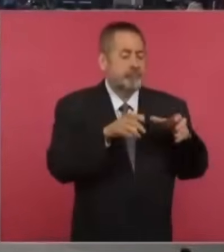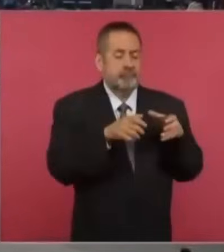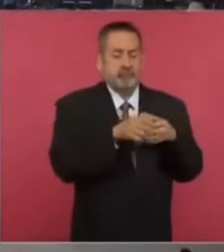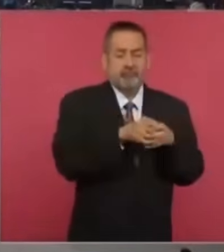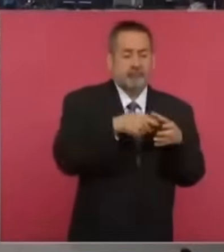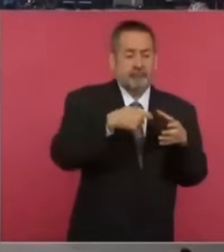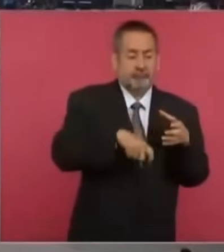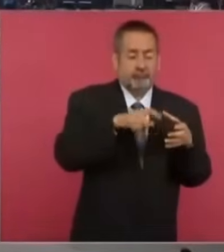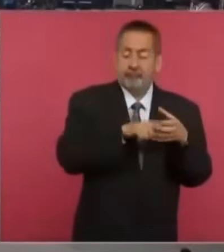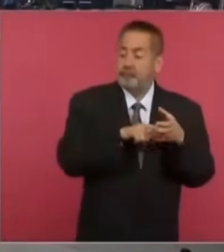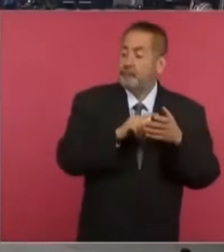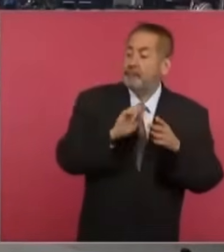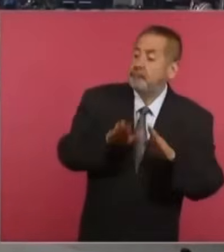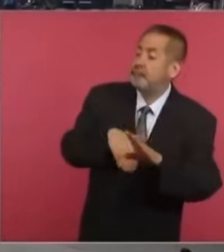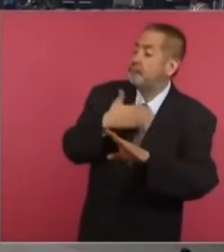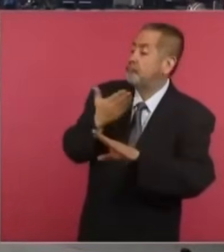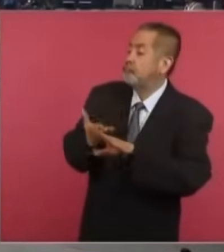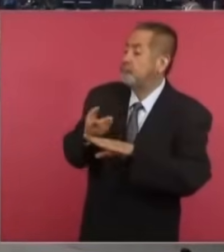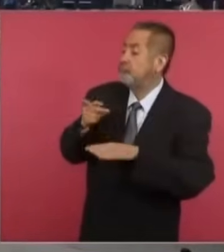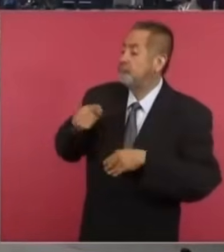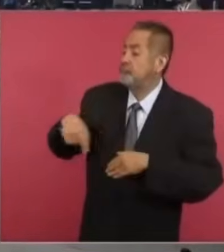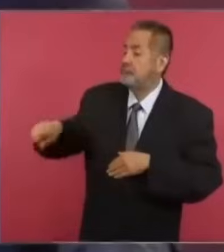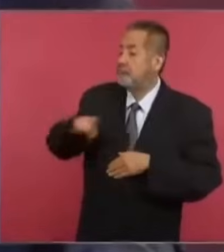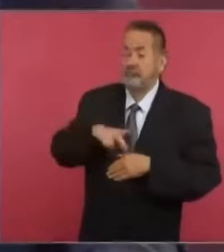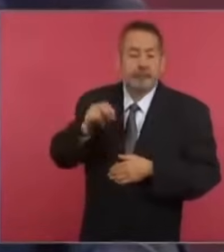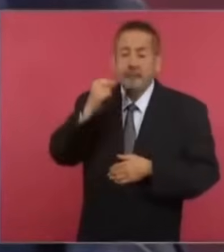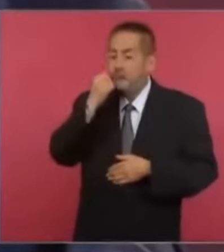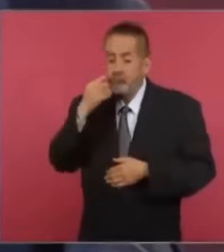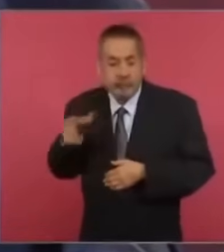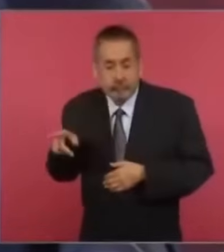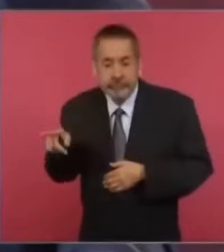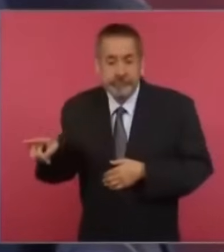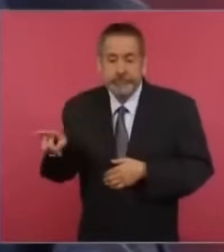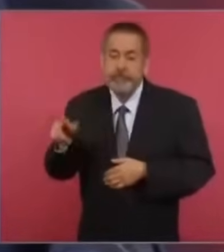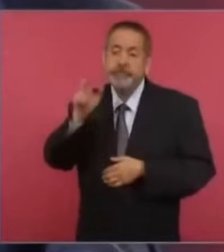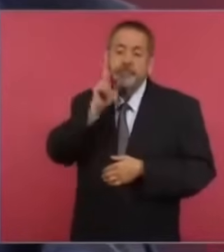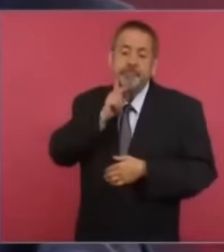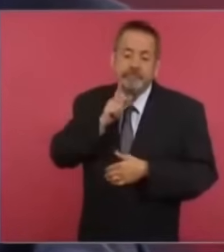estaban en contra de la nacionalización del petróleo.